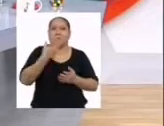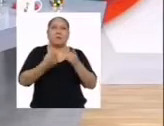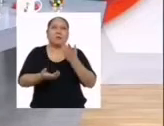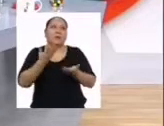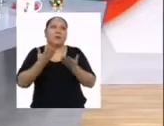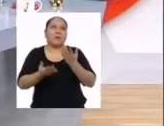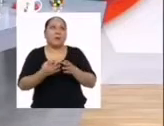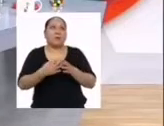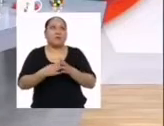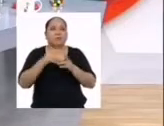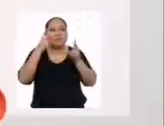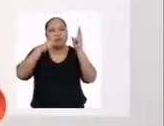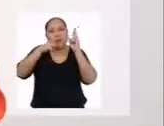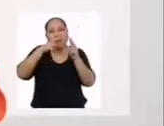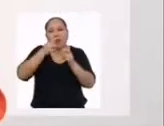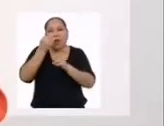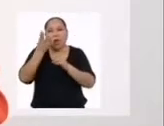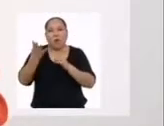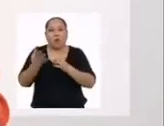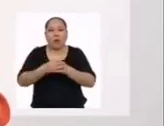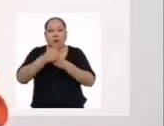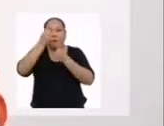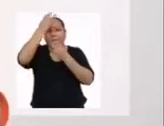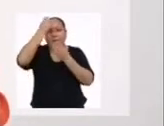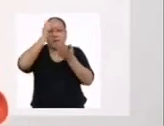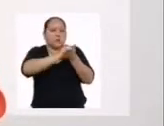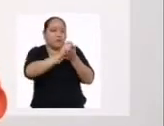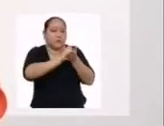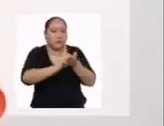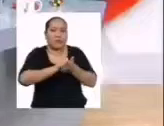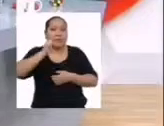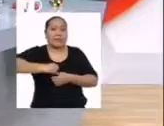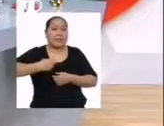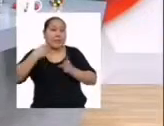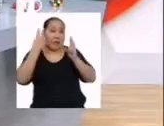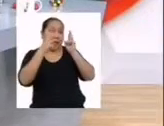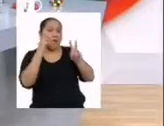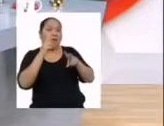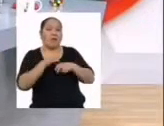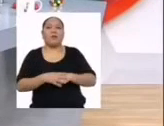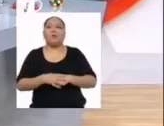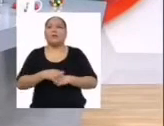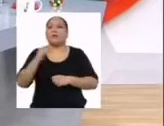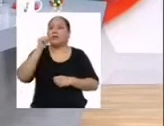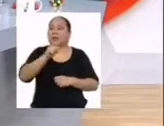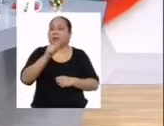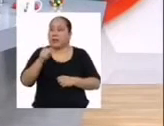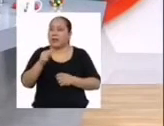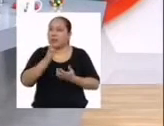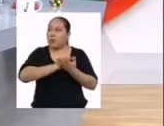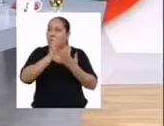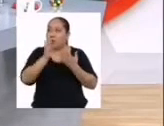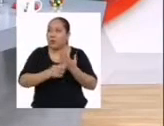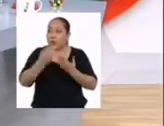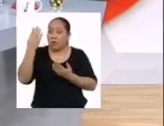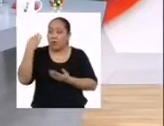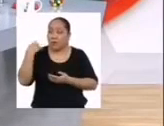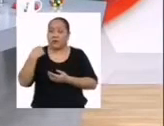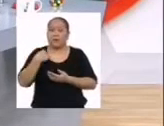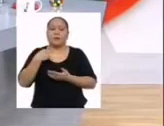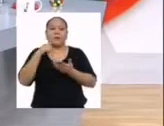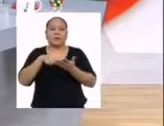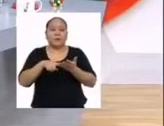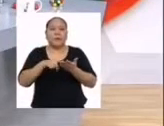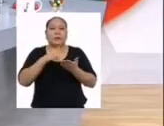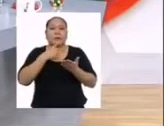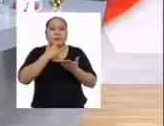algunos textos académicos. Sí, estuve siguiendo los programas. A raíz de estos programas hemos leído mensajes